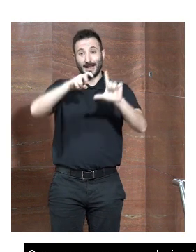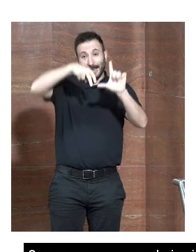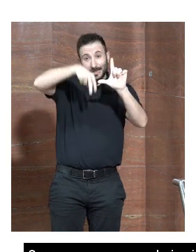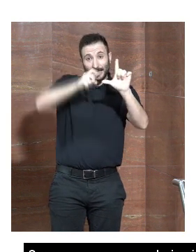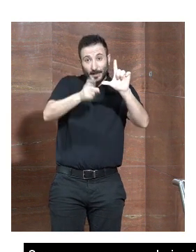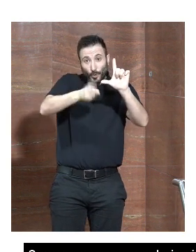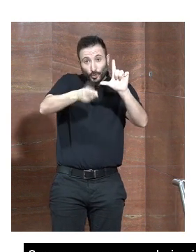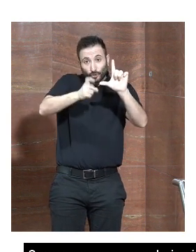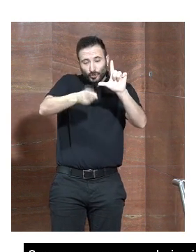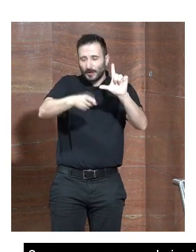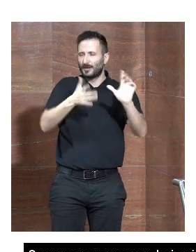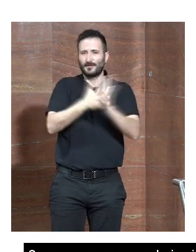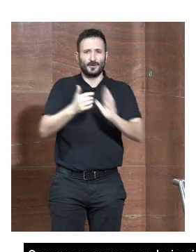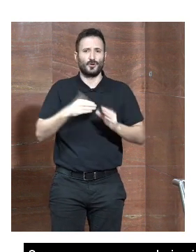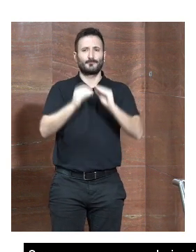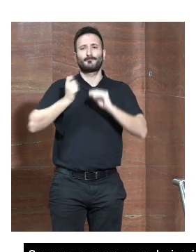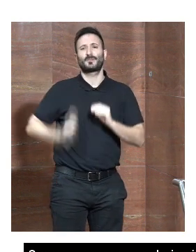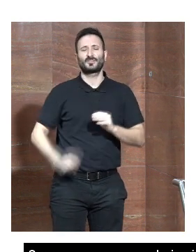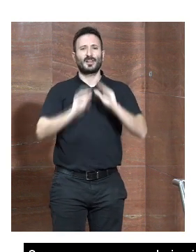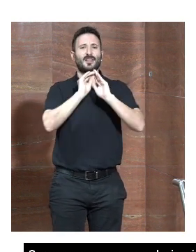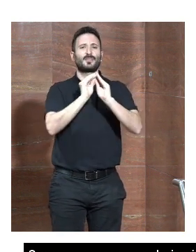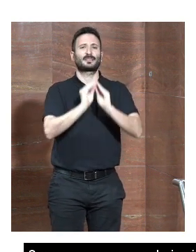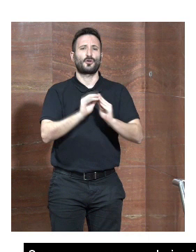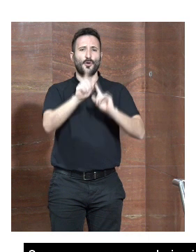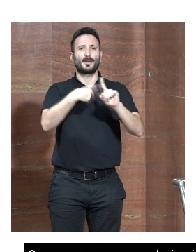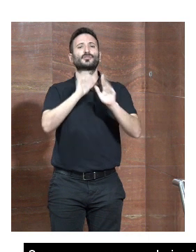peor como profesional del desarrollo y gestión del software.